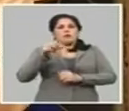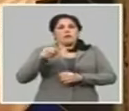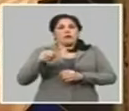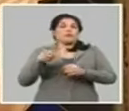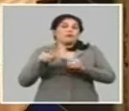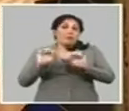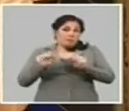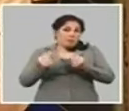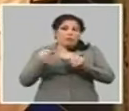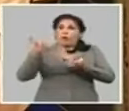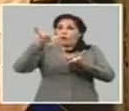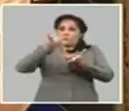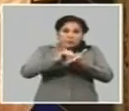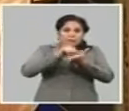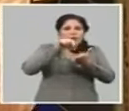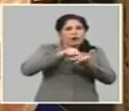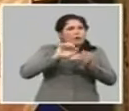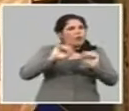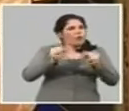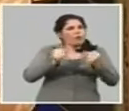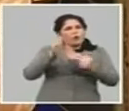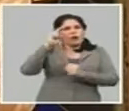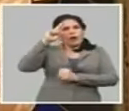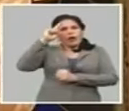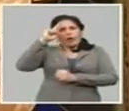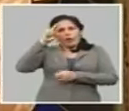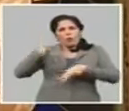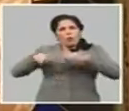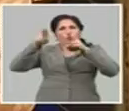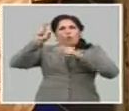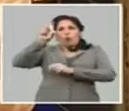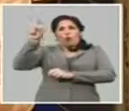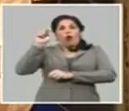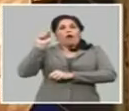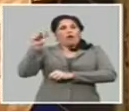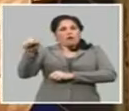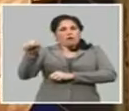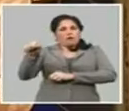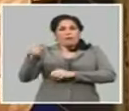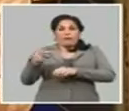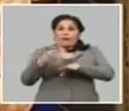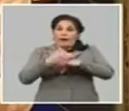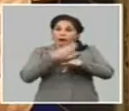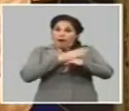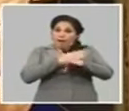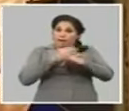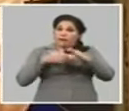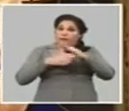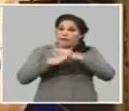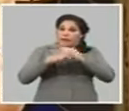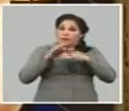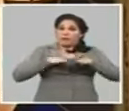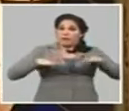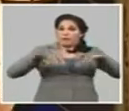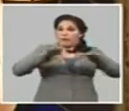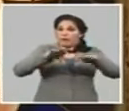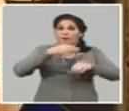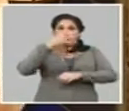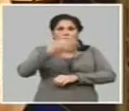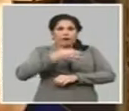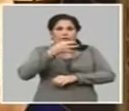para este fin hay algo curioso antes de la mesa redonda me hacían un comentario ya que ha habido